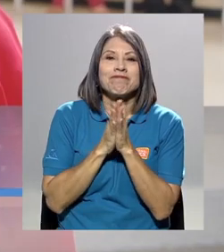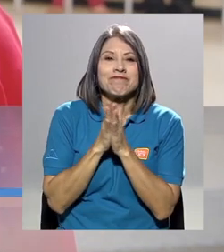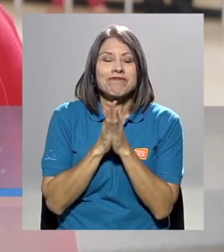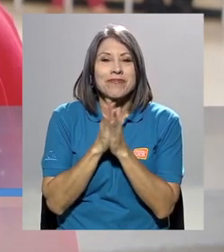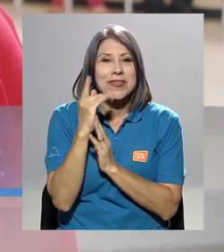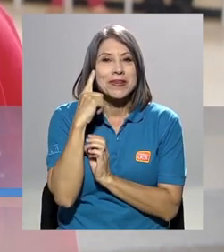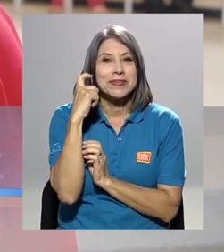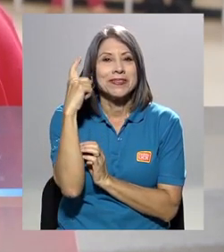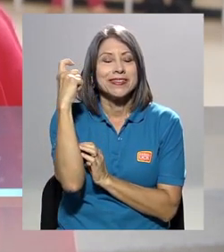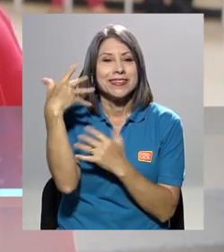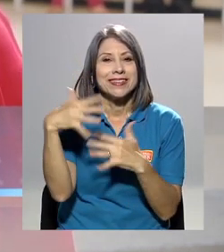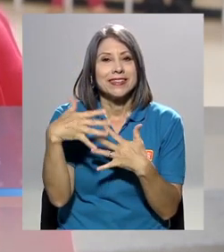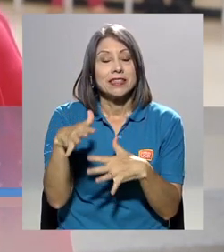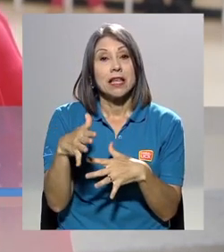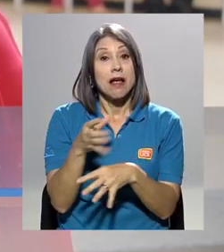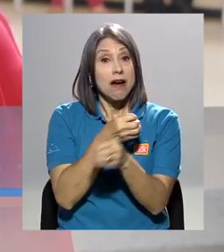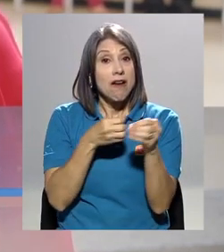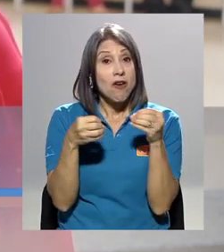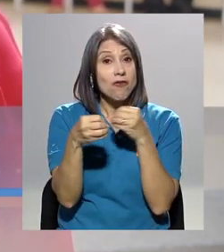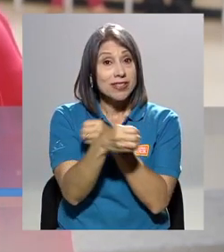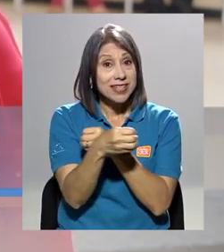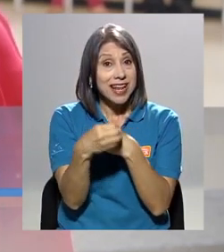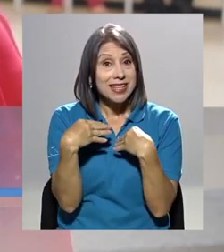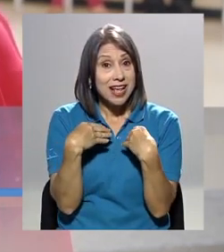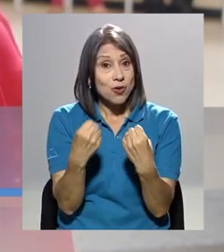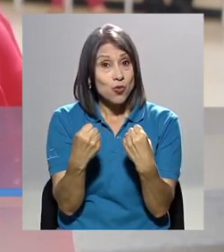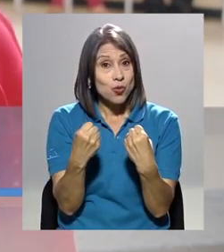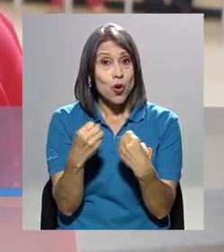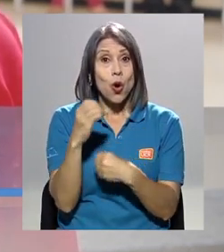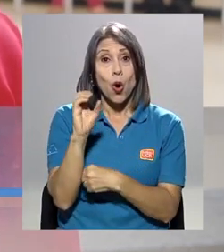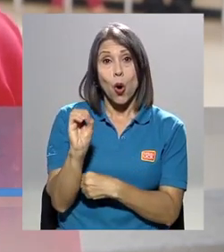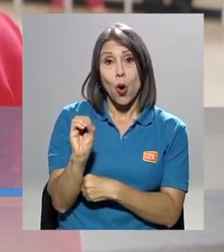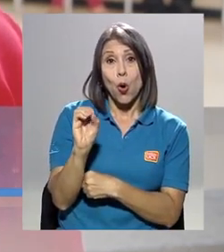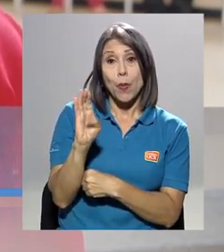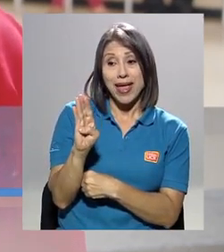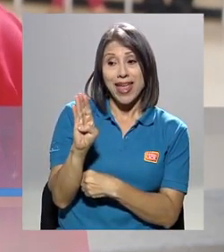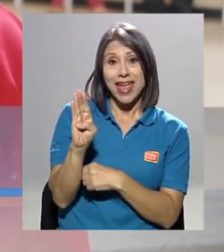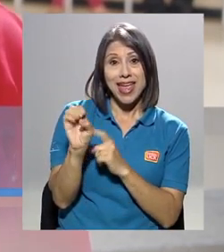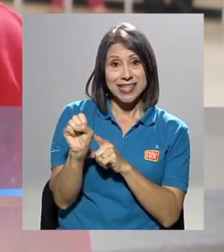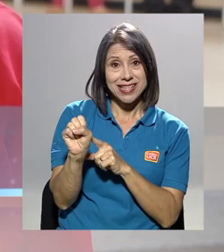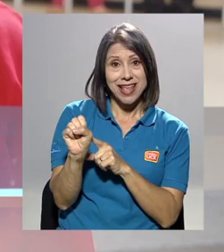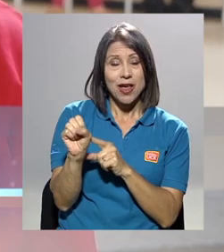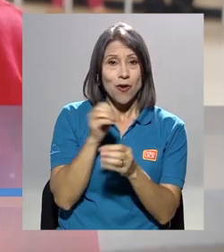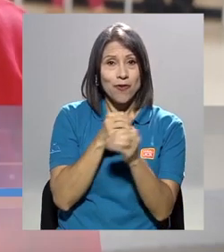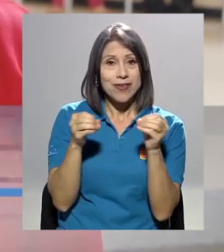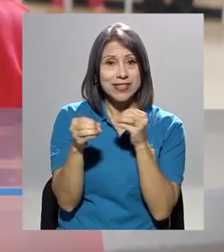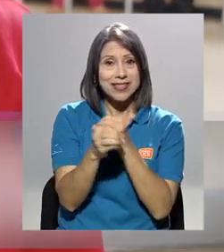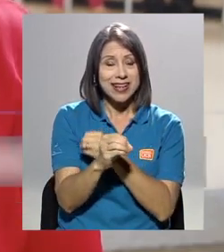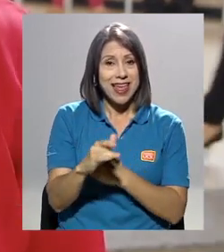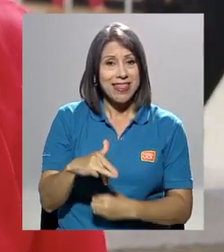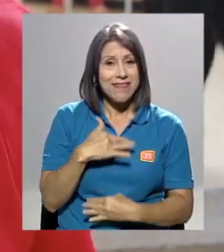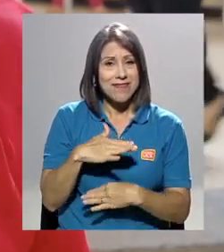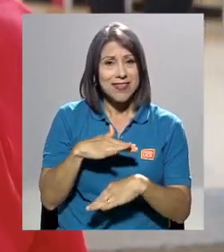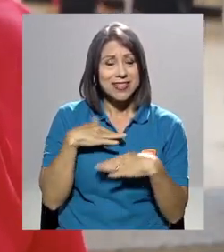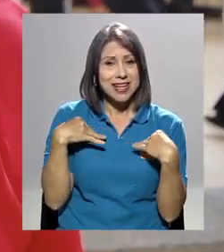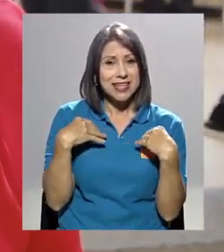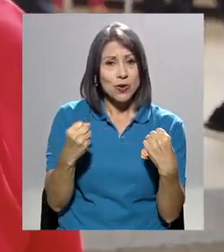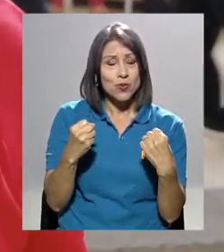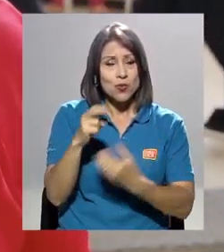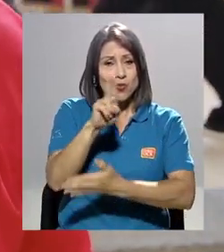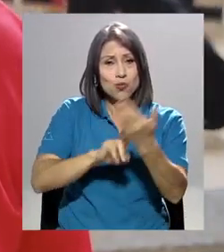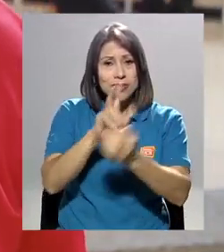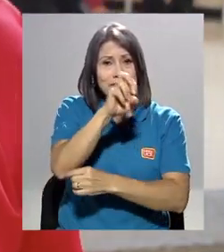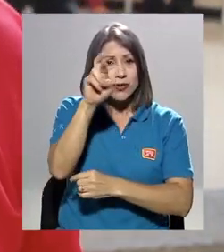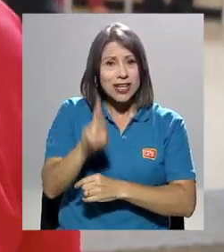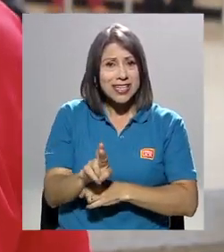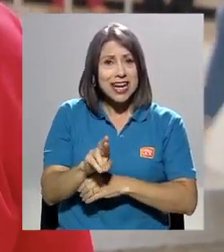grande de que la Oficina de Salud, la OBS, la Oficina de Bienestar y Salud de la Universidad de Costa Rica, se